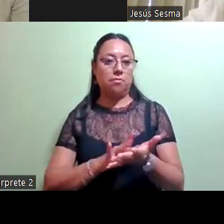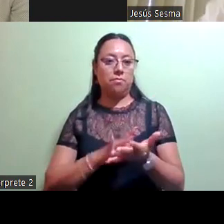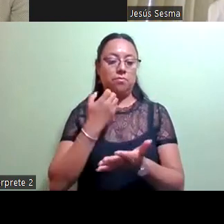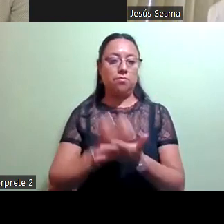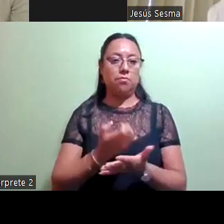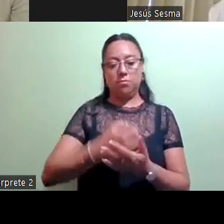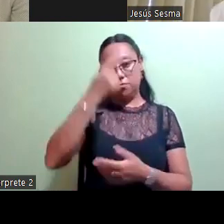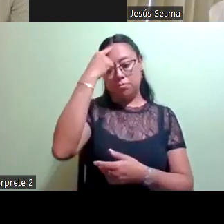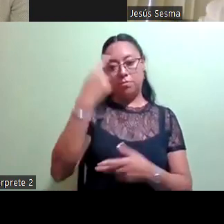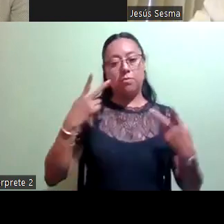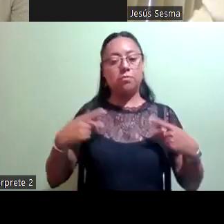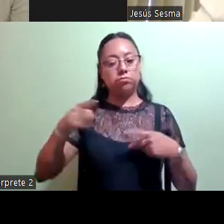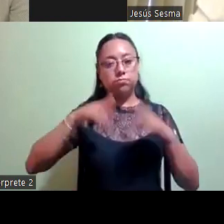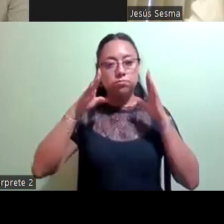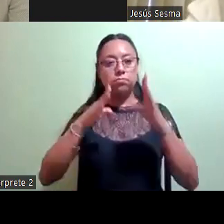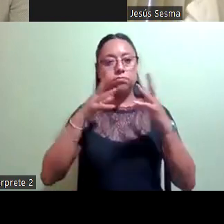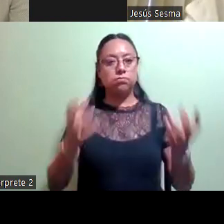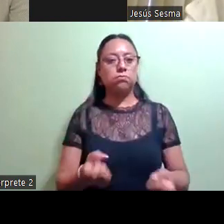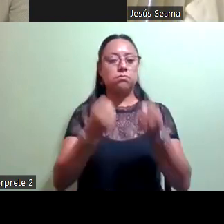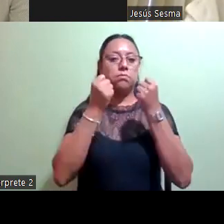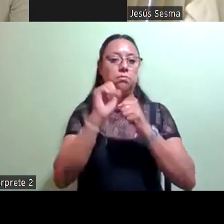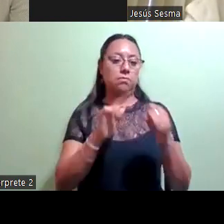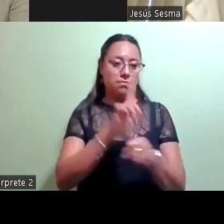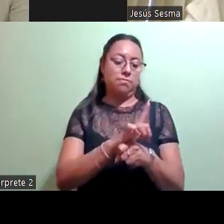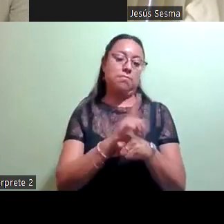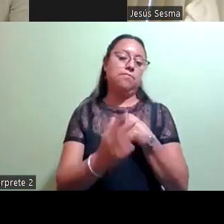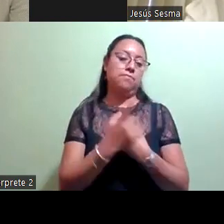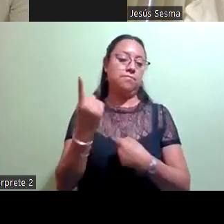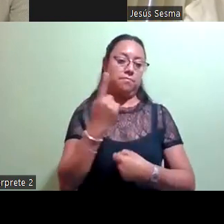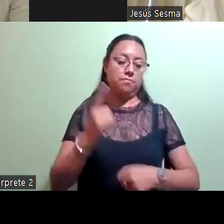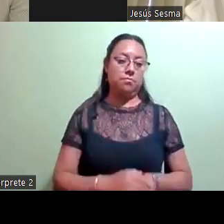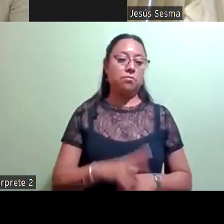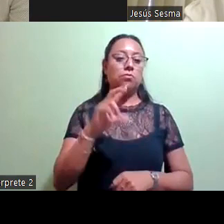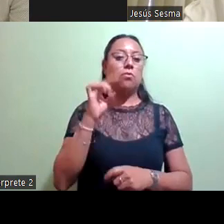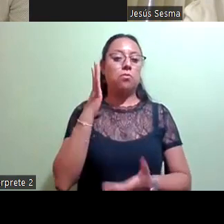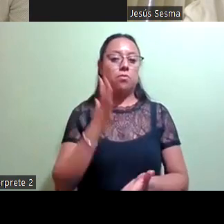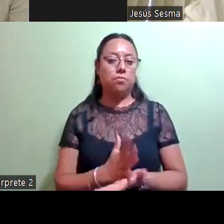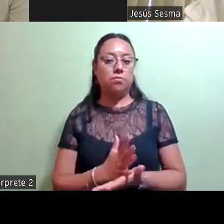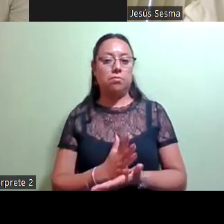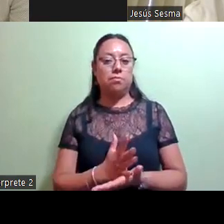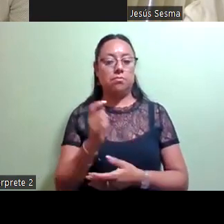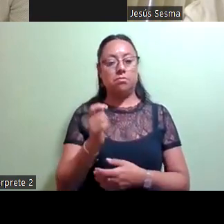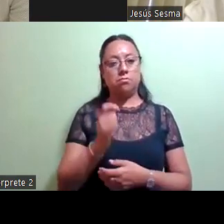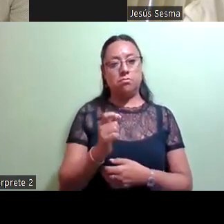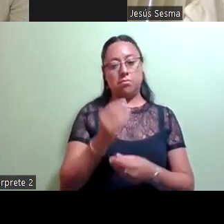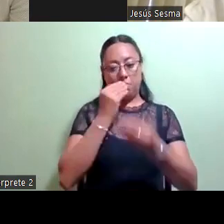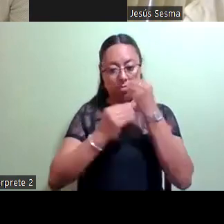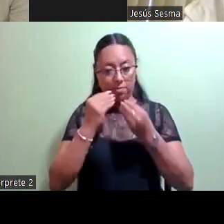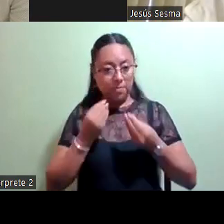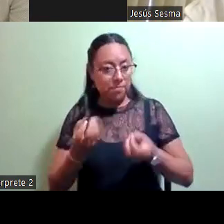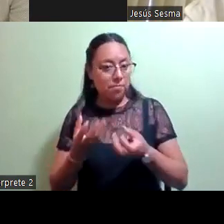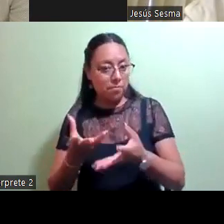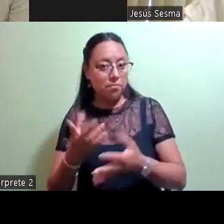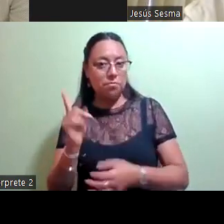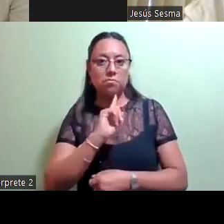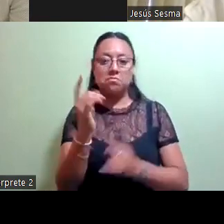dedica al rescate, porque no solamente son los costos de alimentación, sino muchas